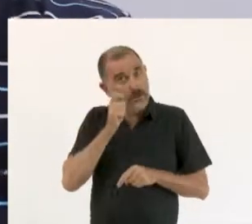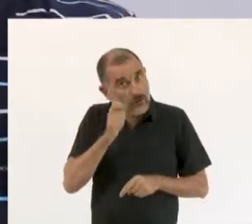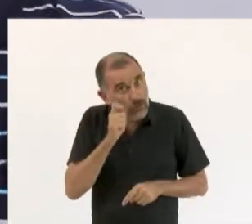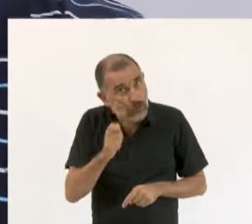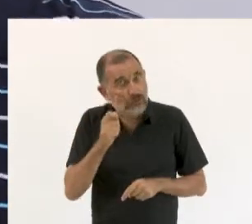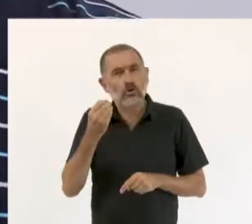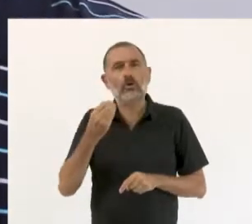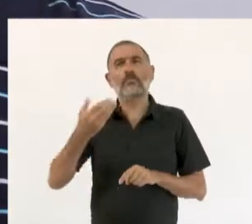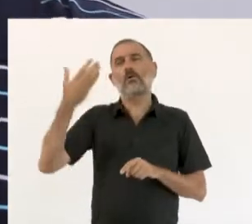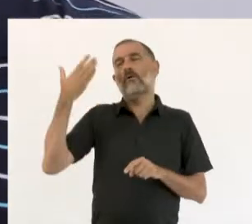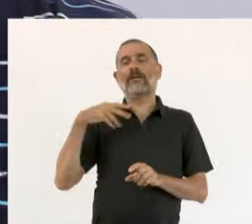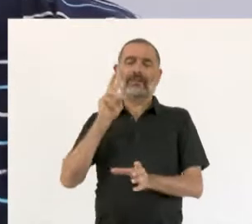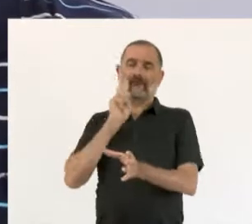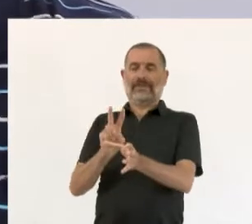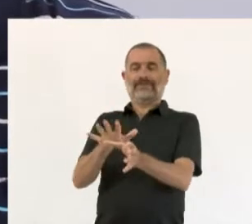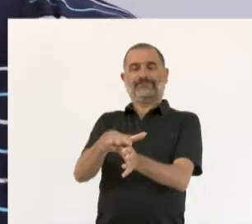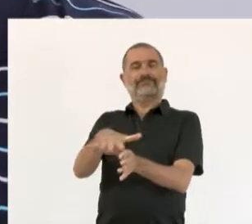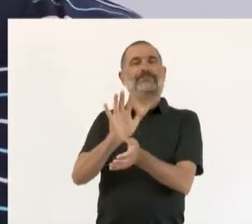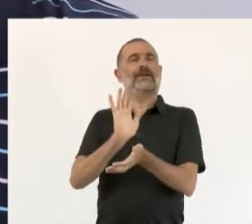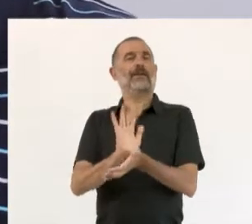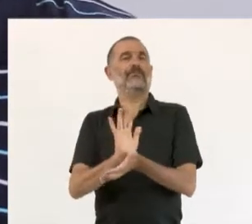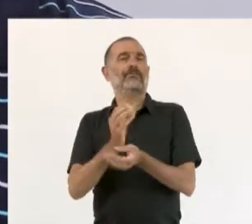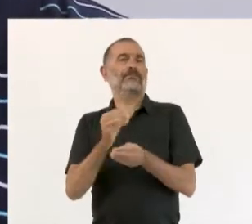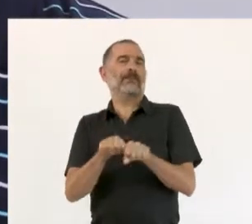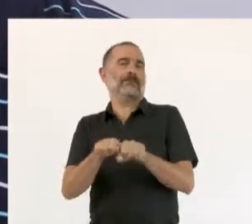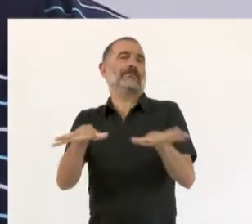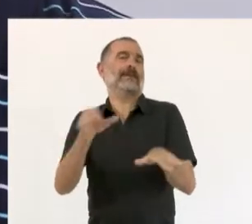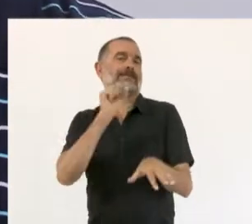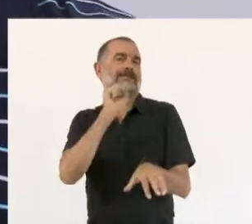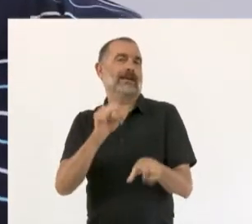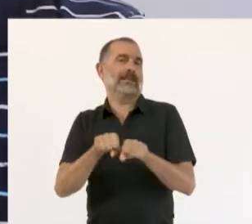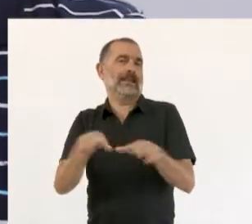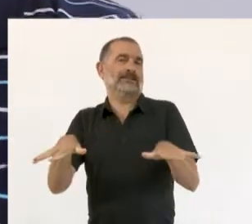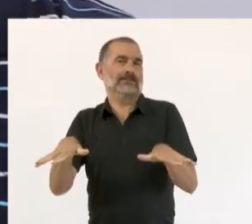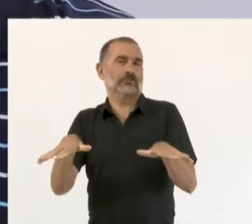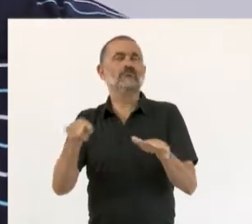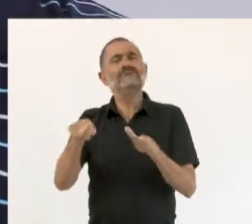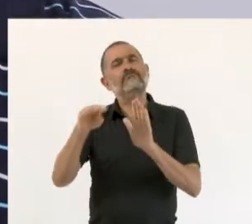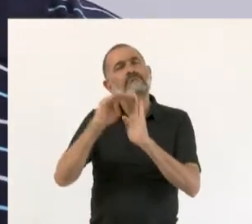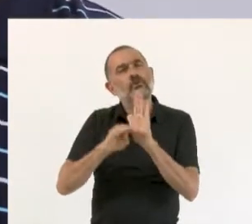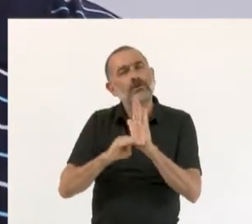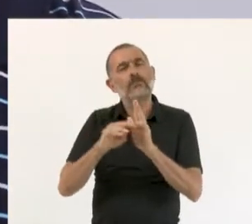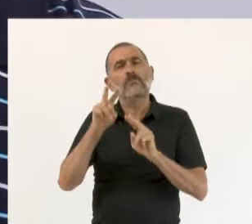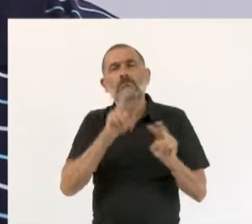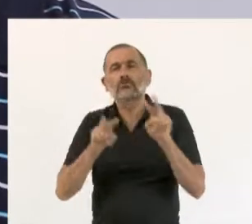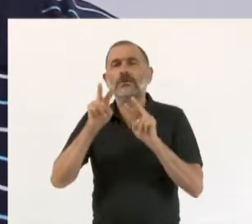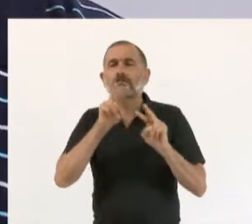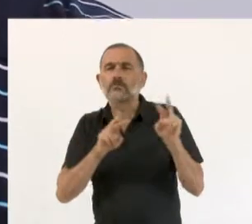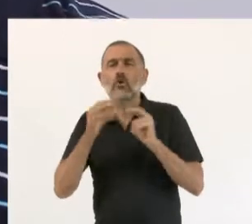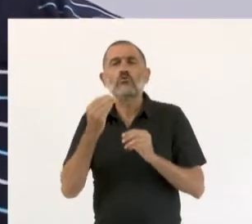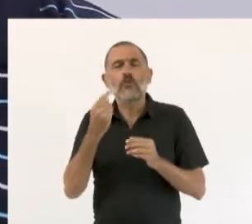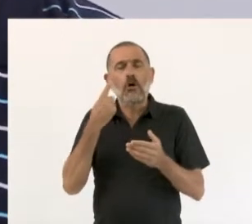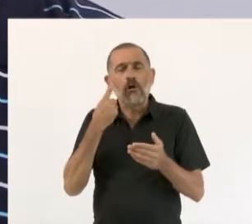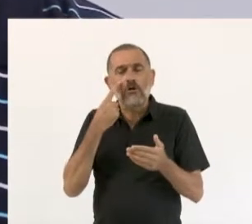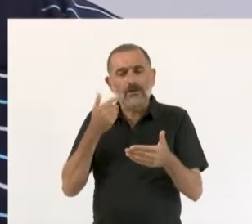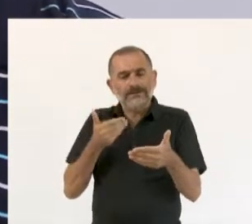arqueología desde una perspectiva de extensión, ¿no? Ha sido un programa que justamente intenta acercar el